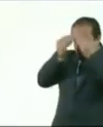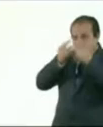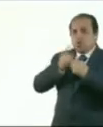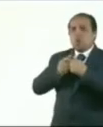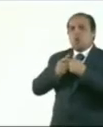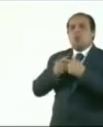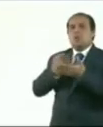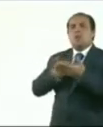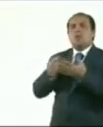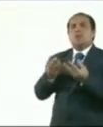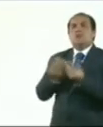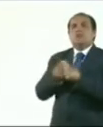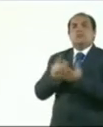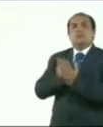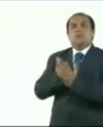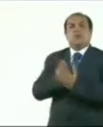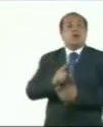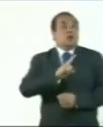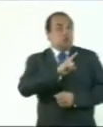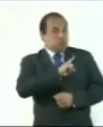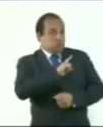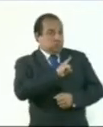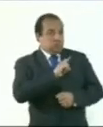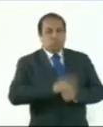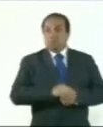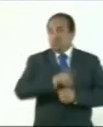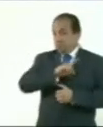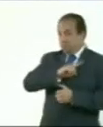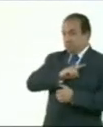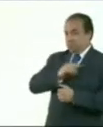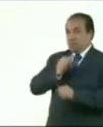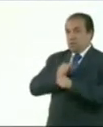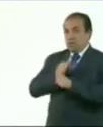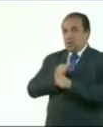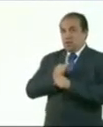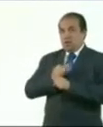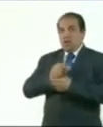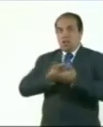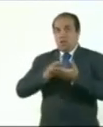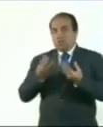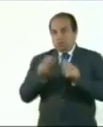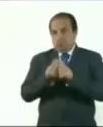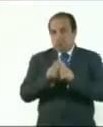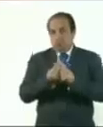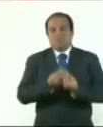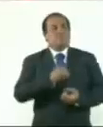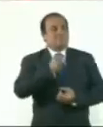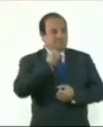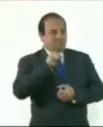libro? Solita. ¿Solita? Sí. ¿Ahorita lo leemos juntas? Sale.